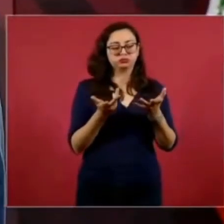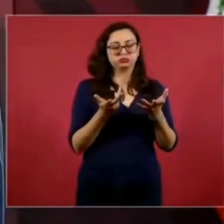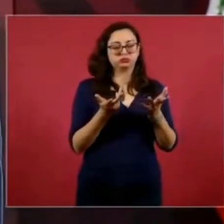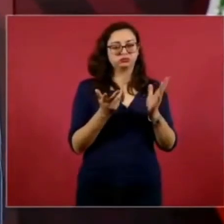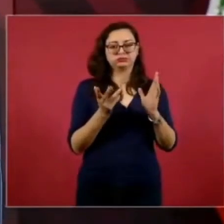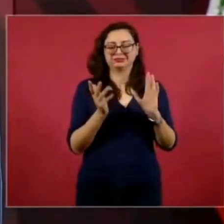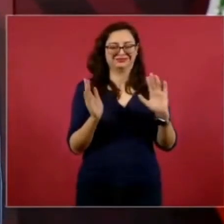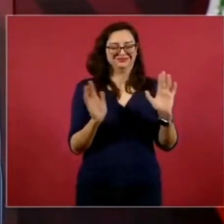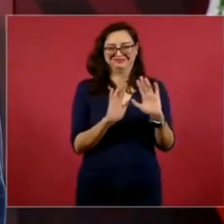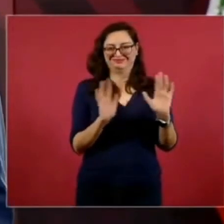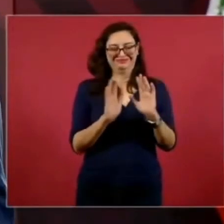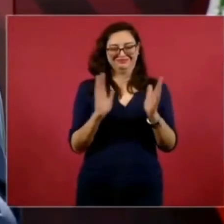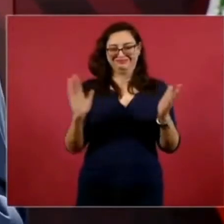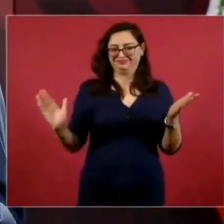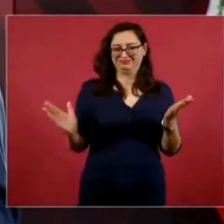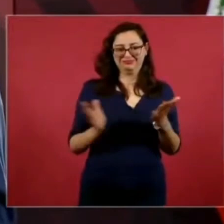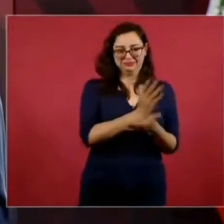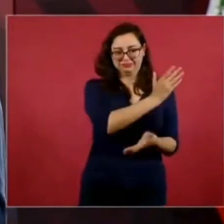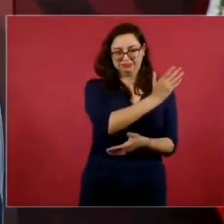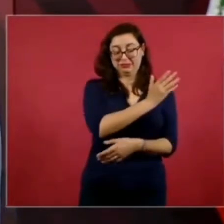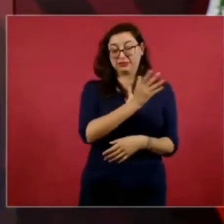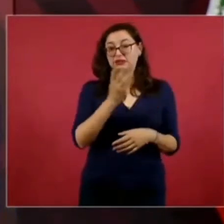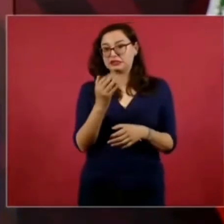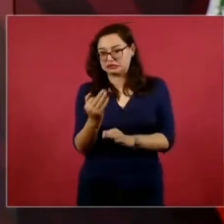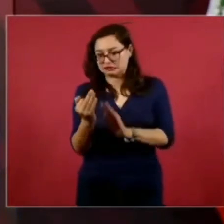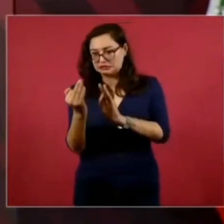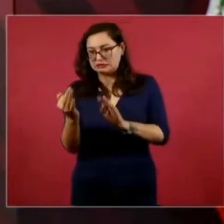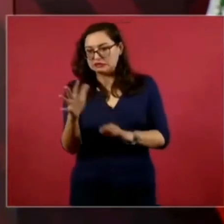partidos sino los ciudadanos